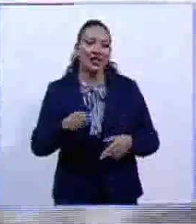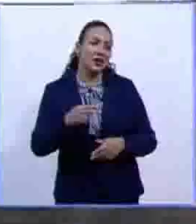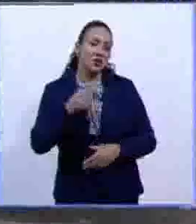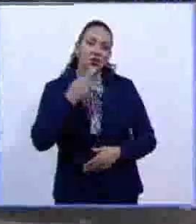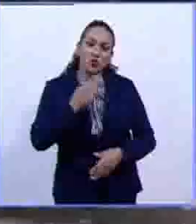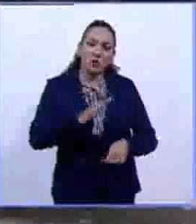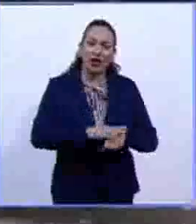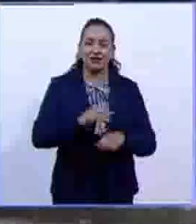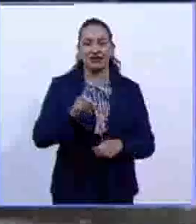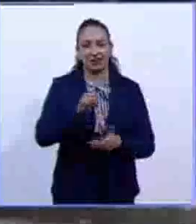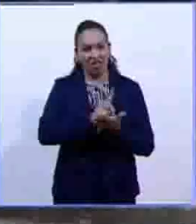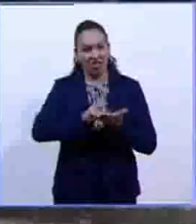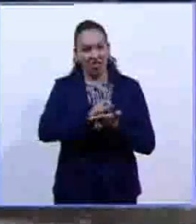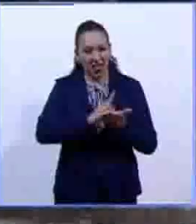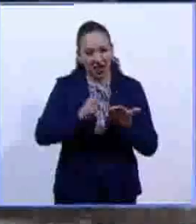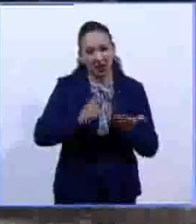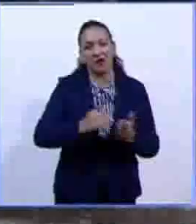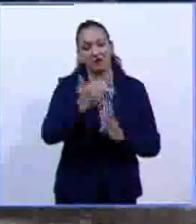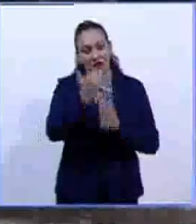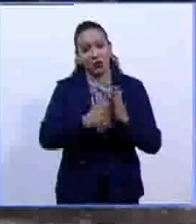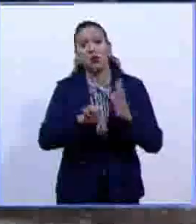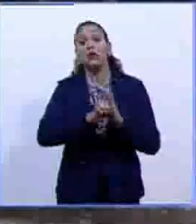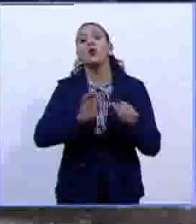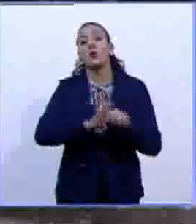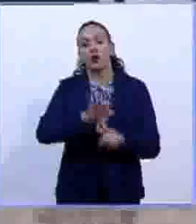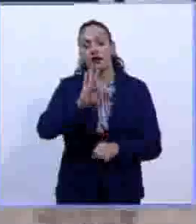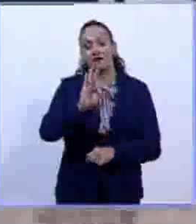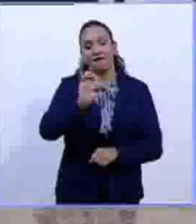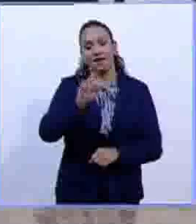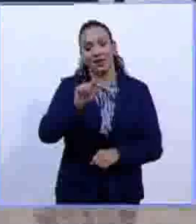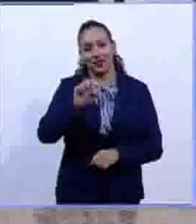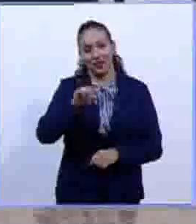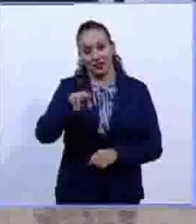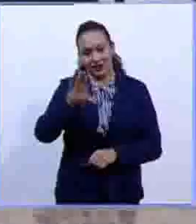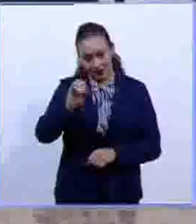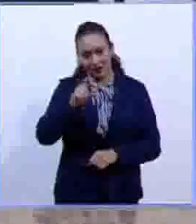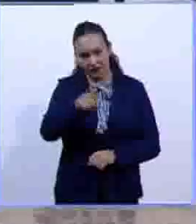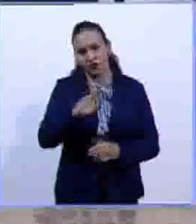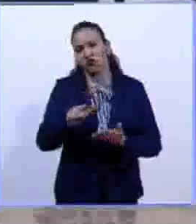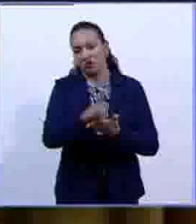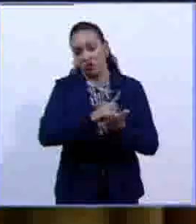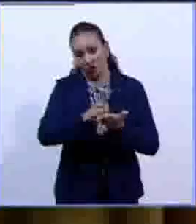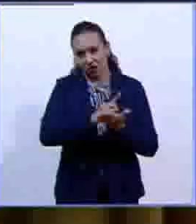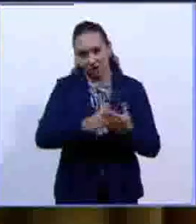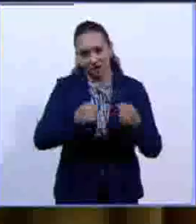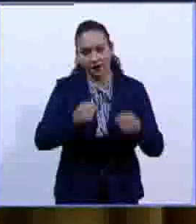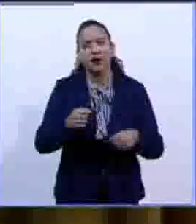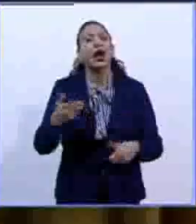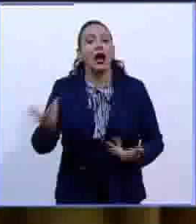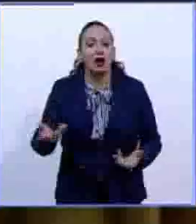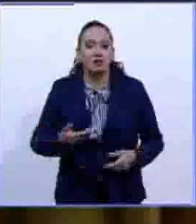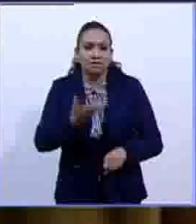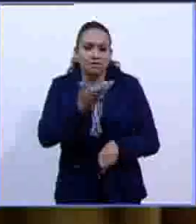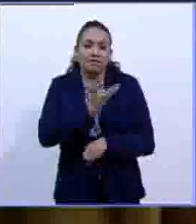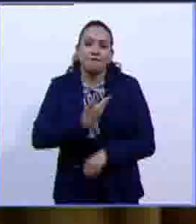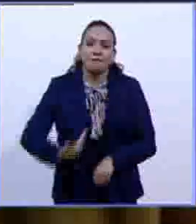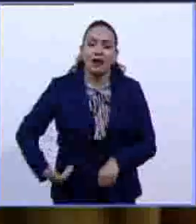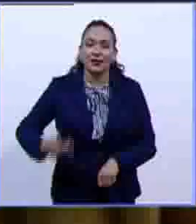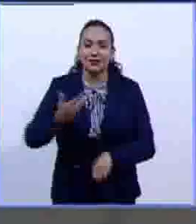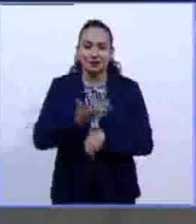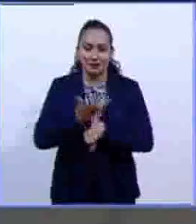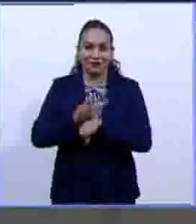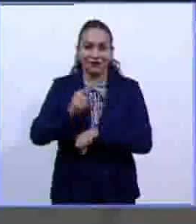estupefacientes, el más peligroso, el fentanilo, porque el reto al que se enfrenta Donald Trump es demostrar al Estado que ha